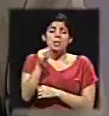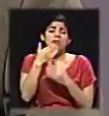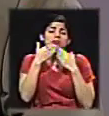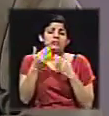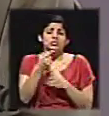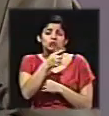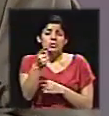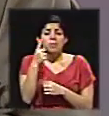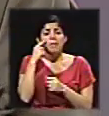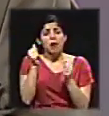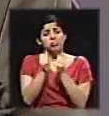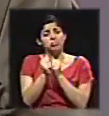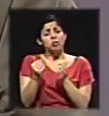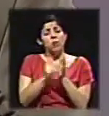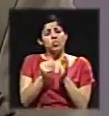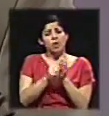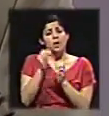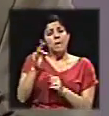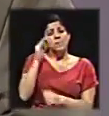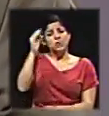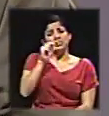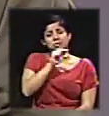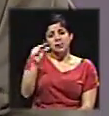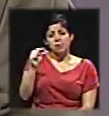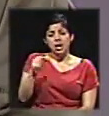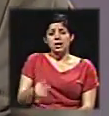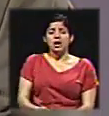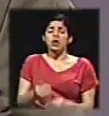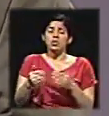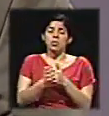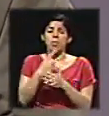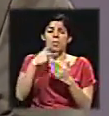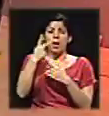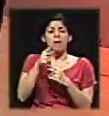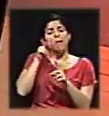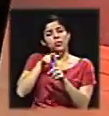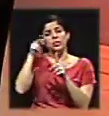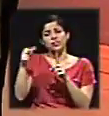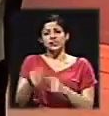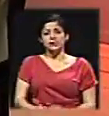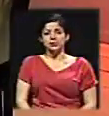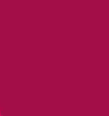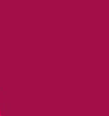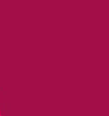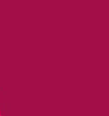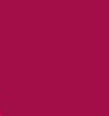los invitamos para que nos acompañen de nuevo la próxima semana en un nuevo programa Puntos de Vista.